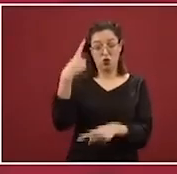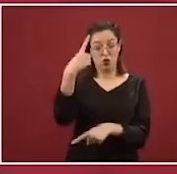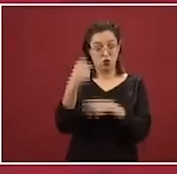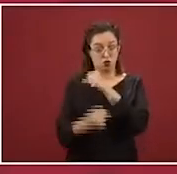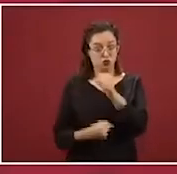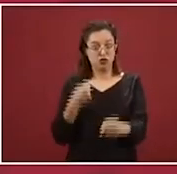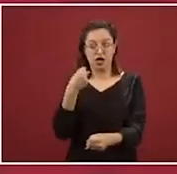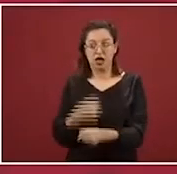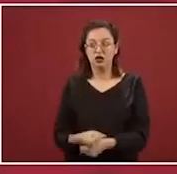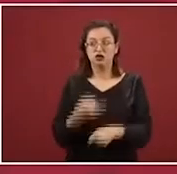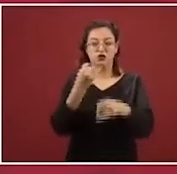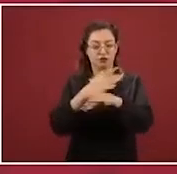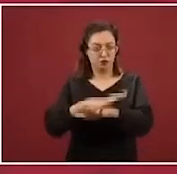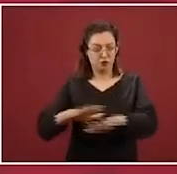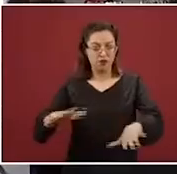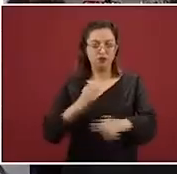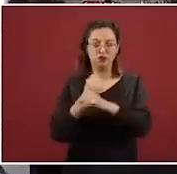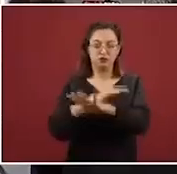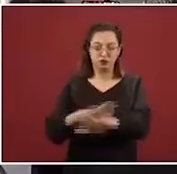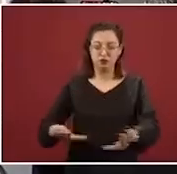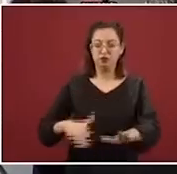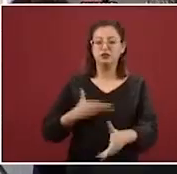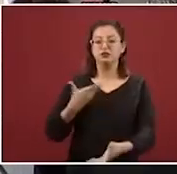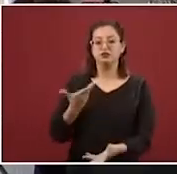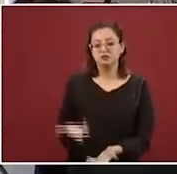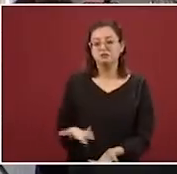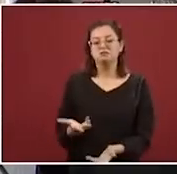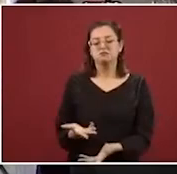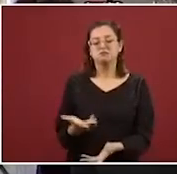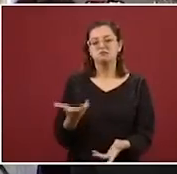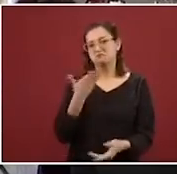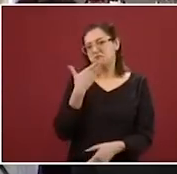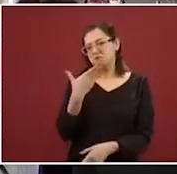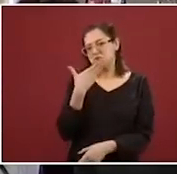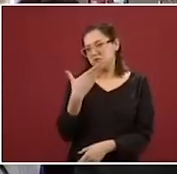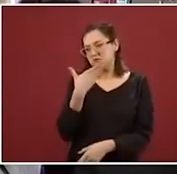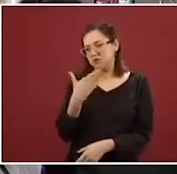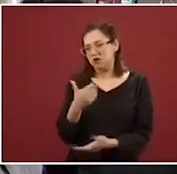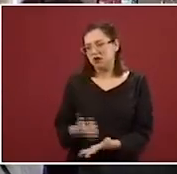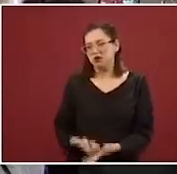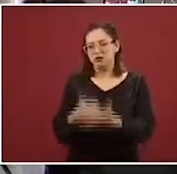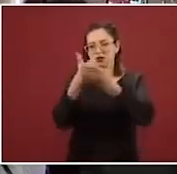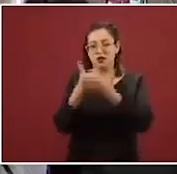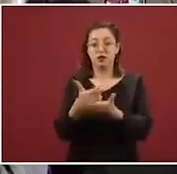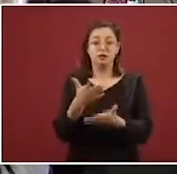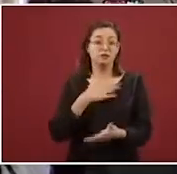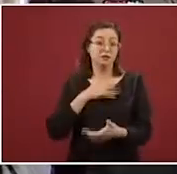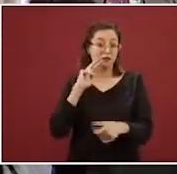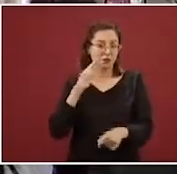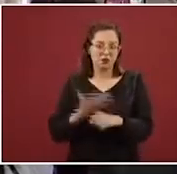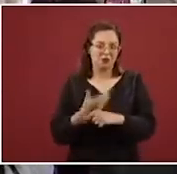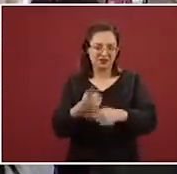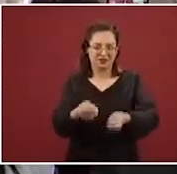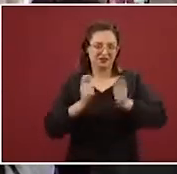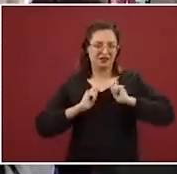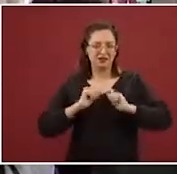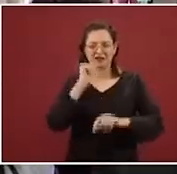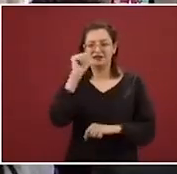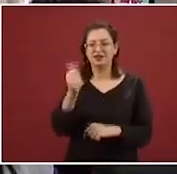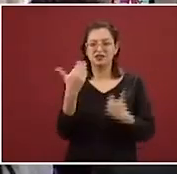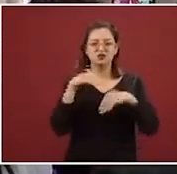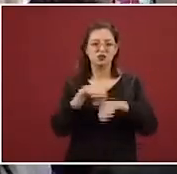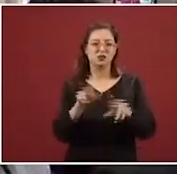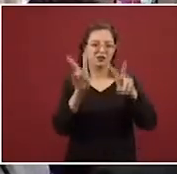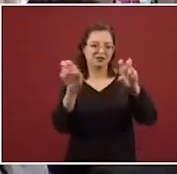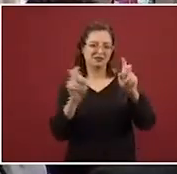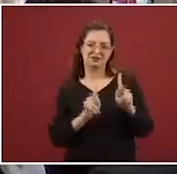que ha resultado muy oportuno para la economía nacional. Y aunque no me compete, pero creo que es importante señalar en el